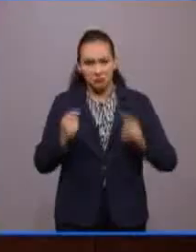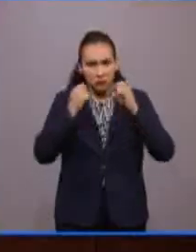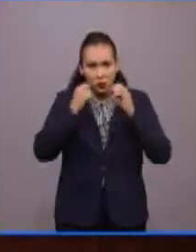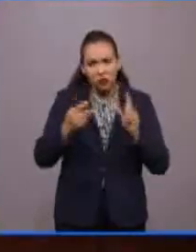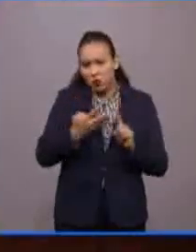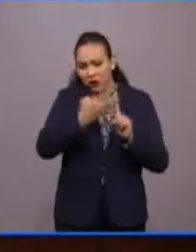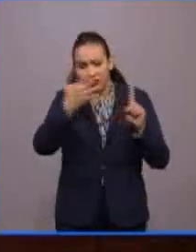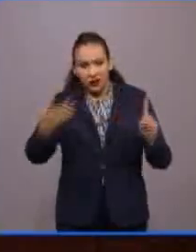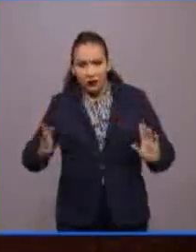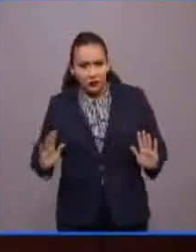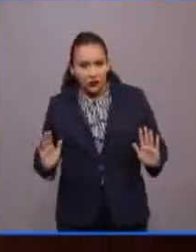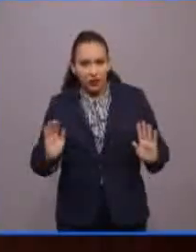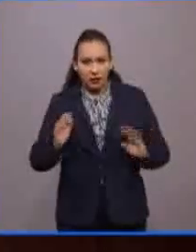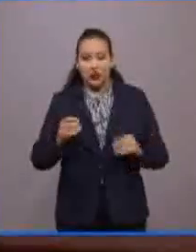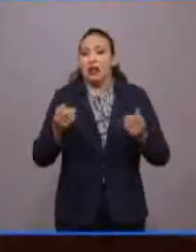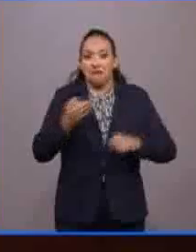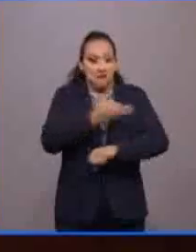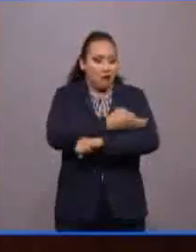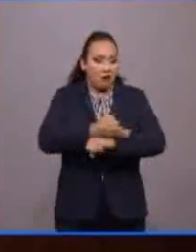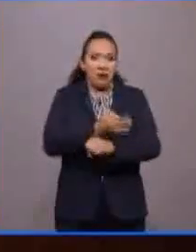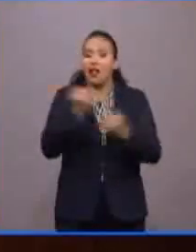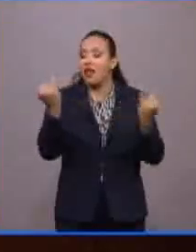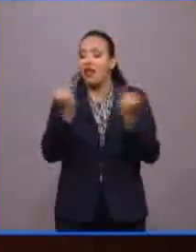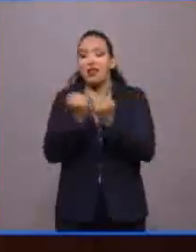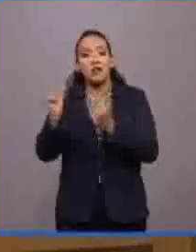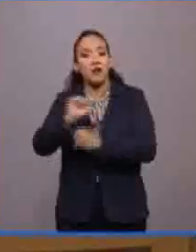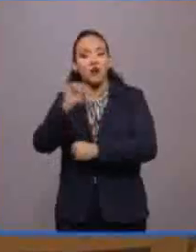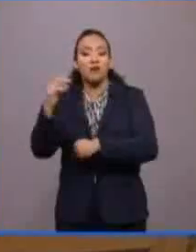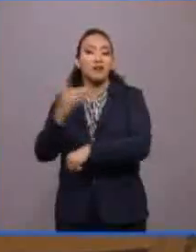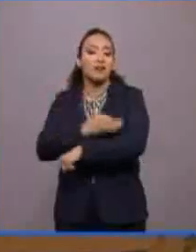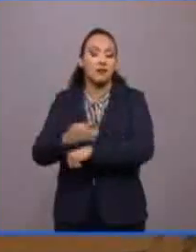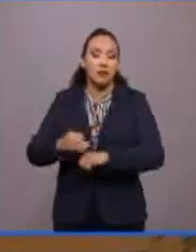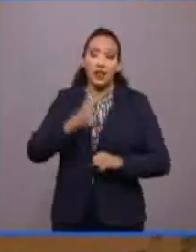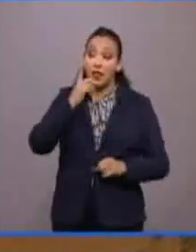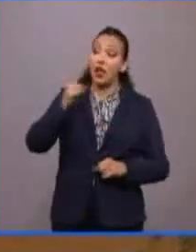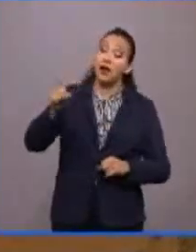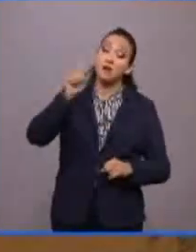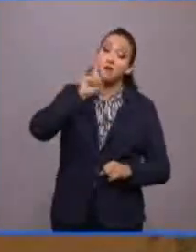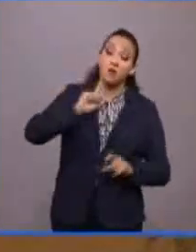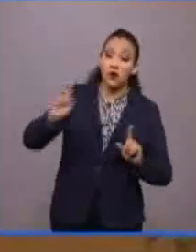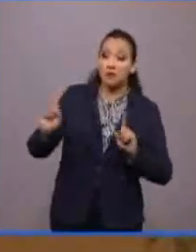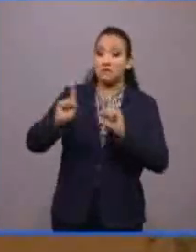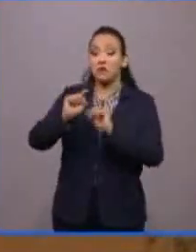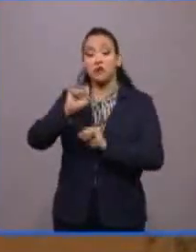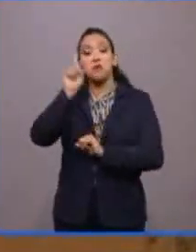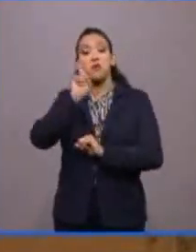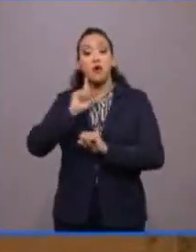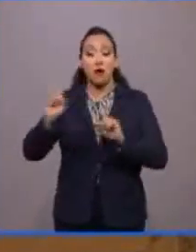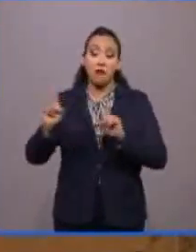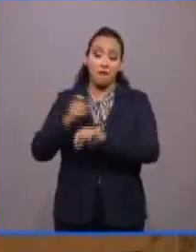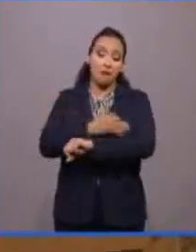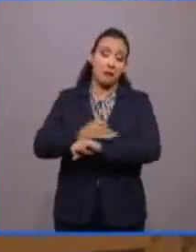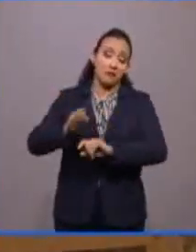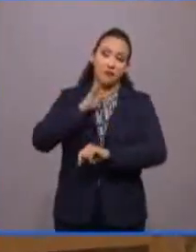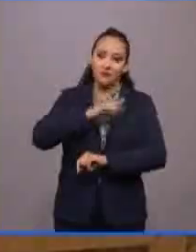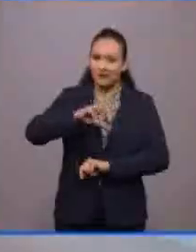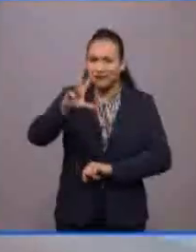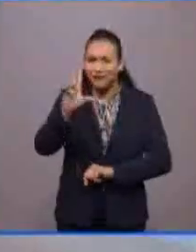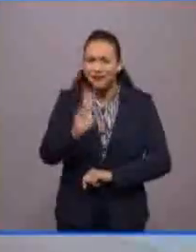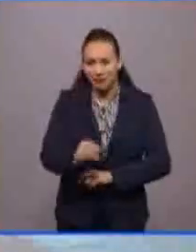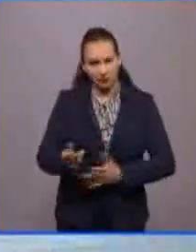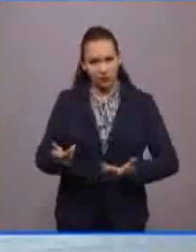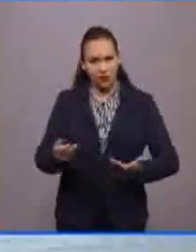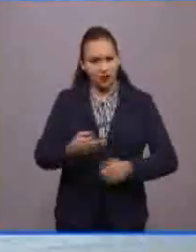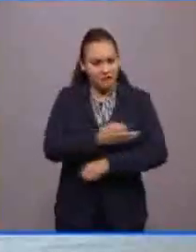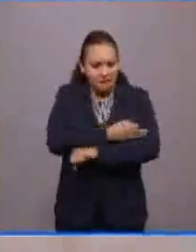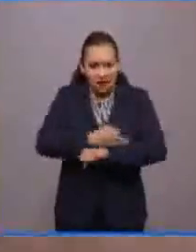no tiene relevancia alguna para determinar una buena o mala maternidad y que por sí misma no implica una afectación de la crianza. Al